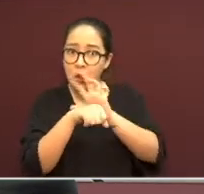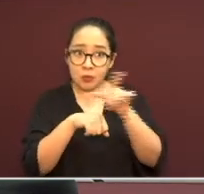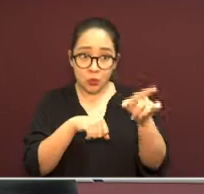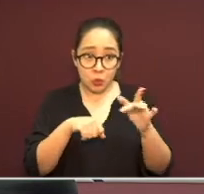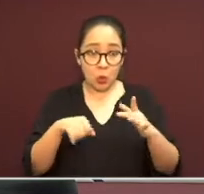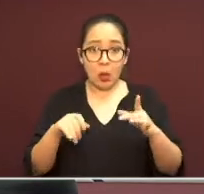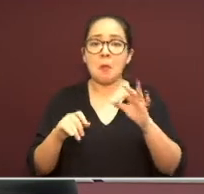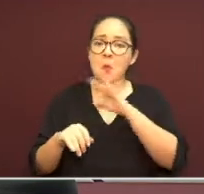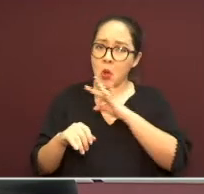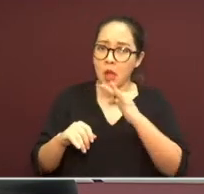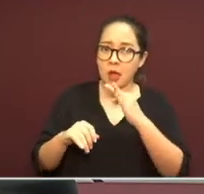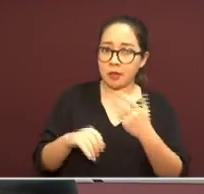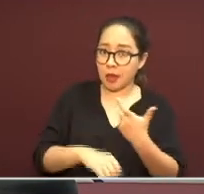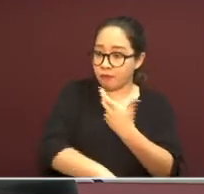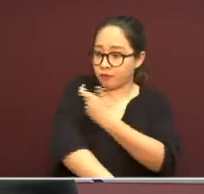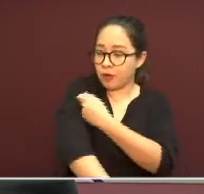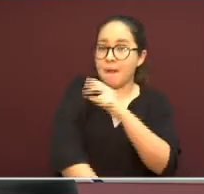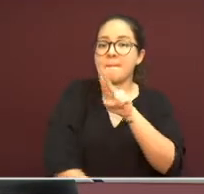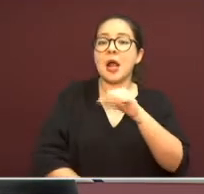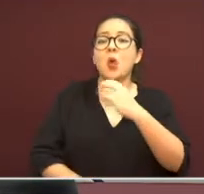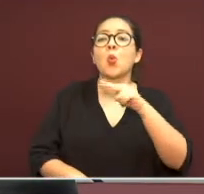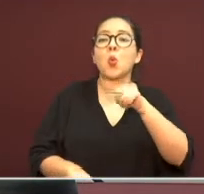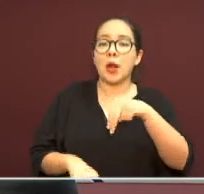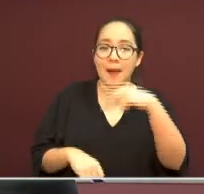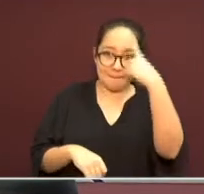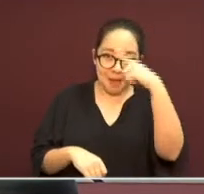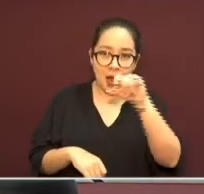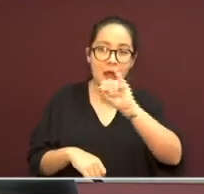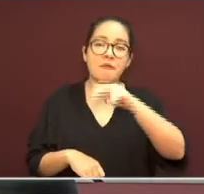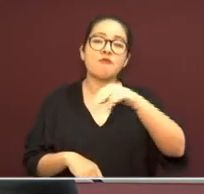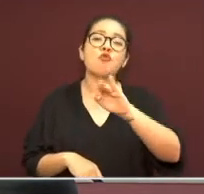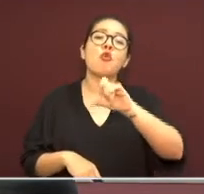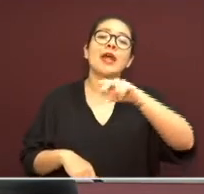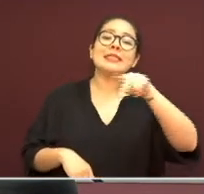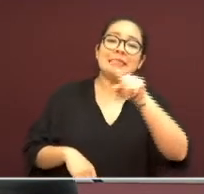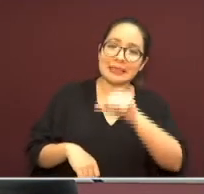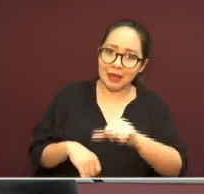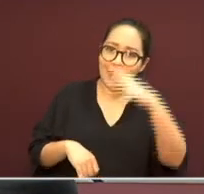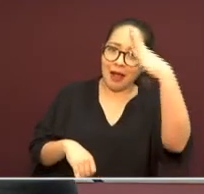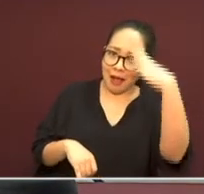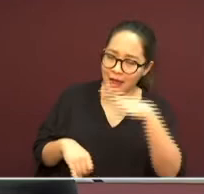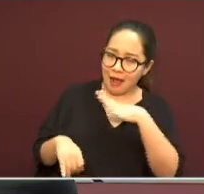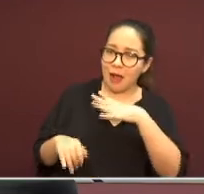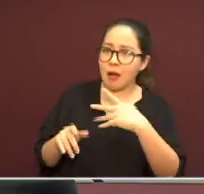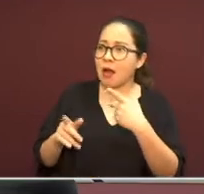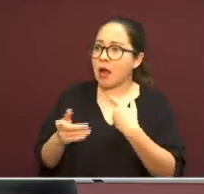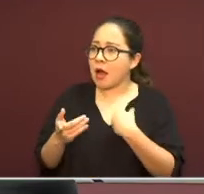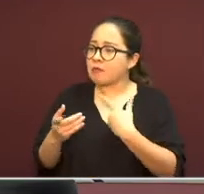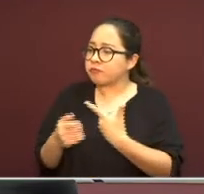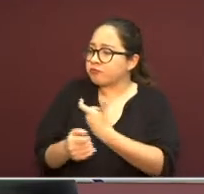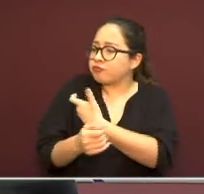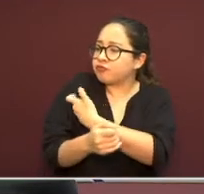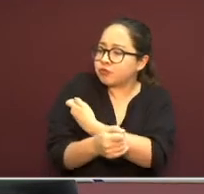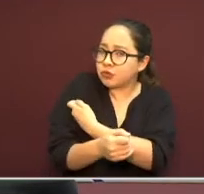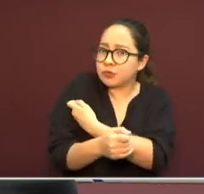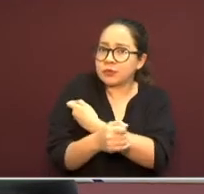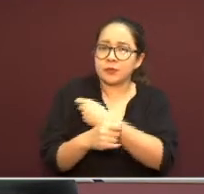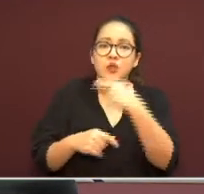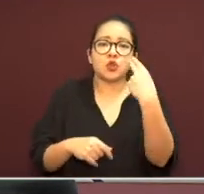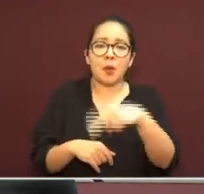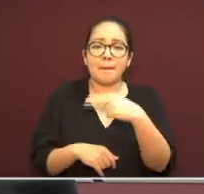como ya ya lo dije con las medidas de prevención a recibir la vacuna denominada